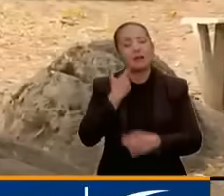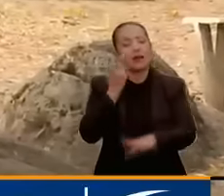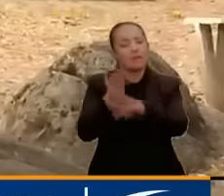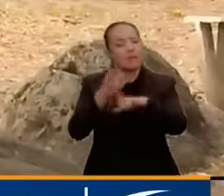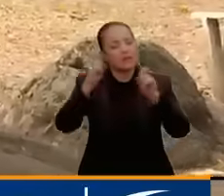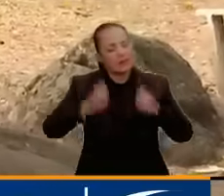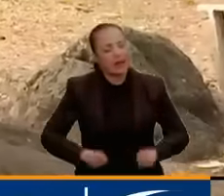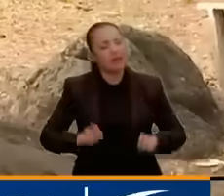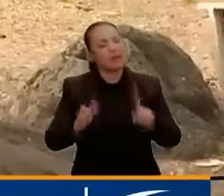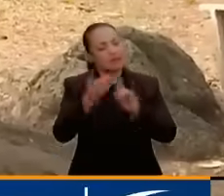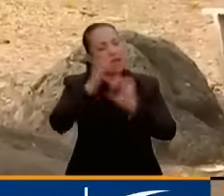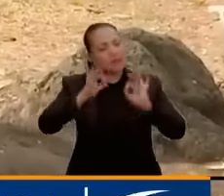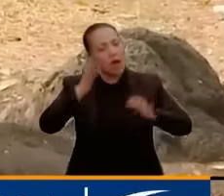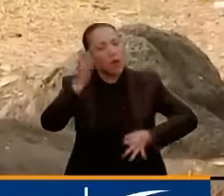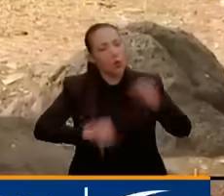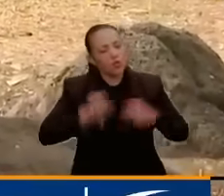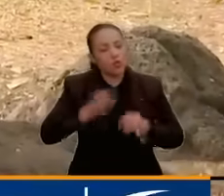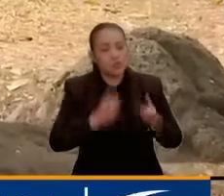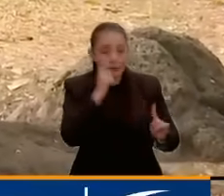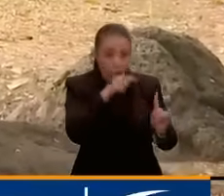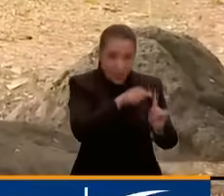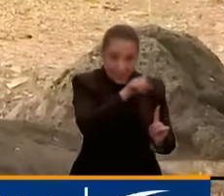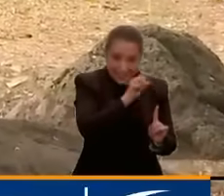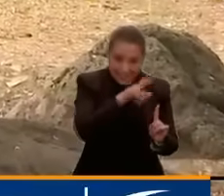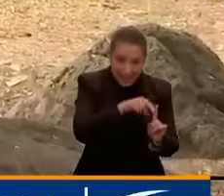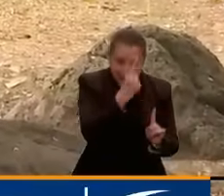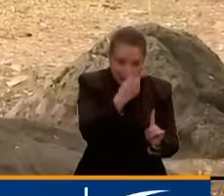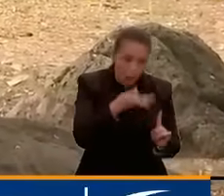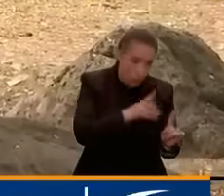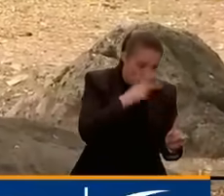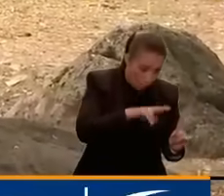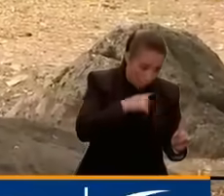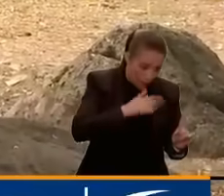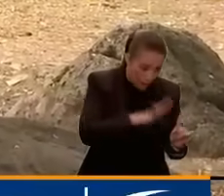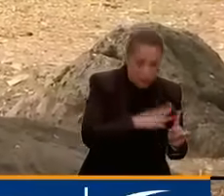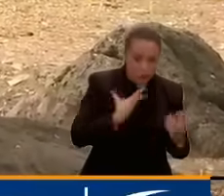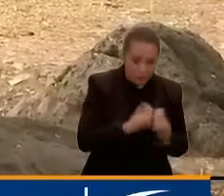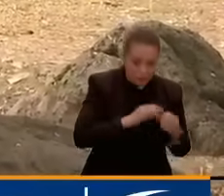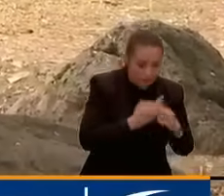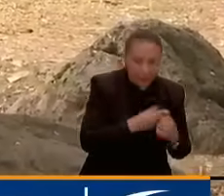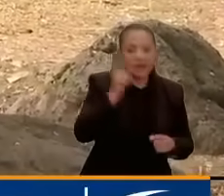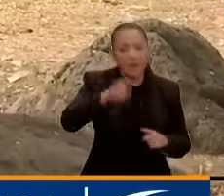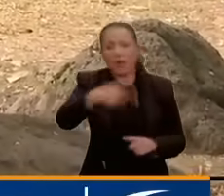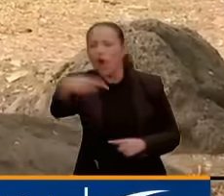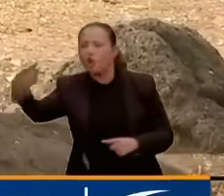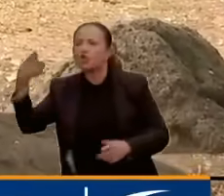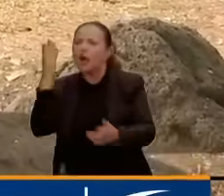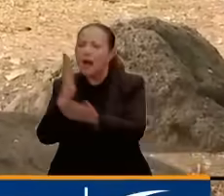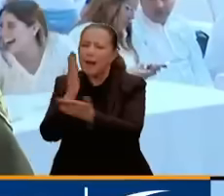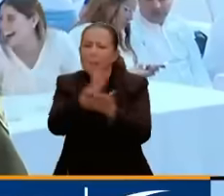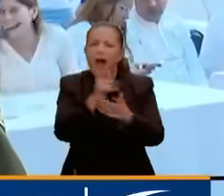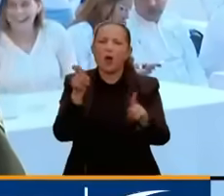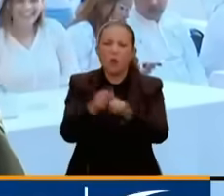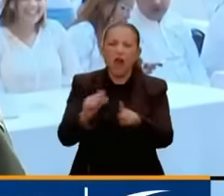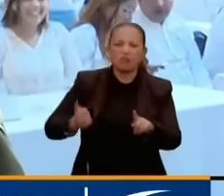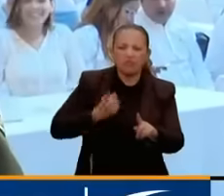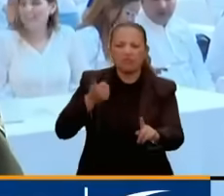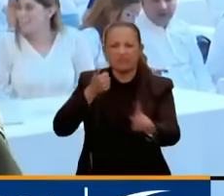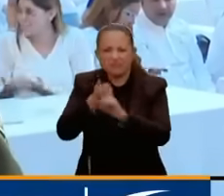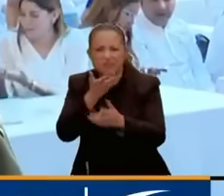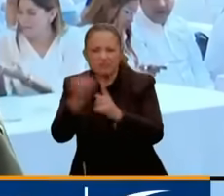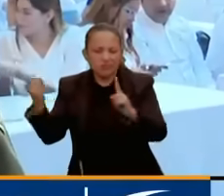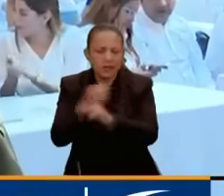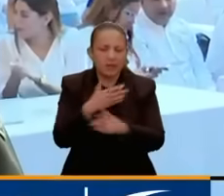justicia, no solamente por la pequeña Sara, sino por todas las niñas que han sufrido violencia de género. De acuerdo a las